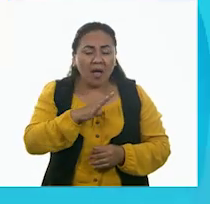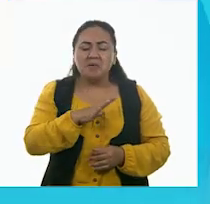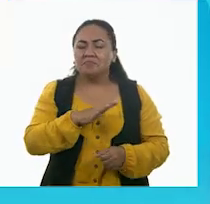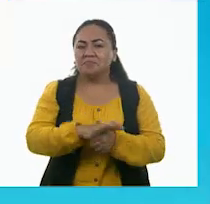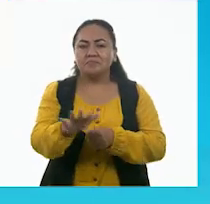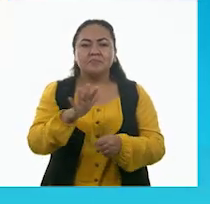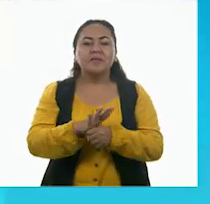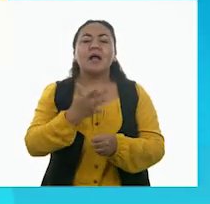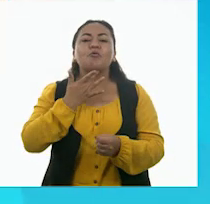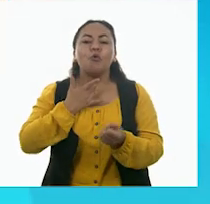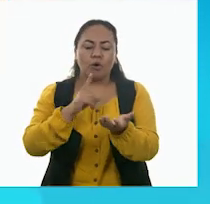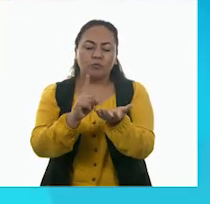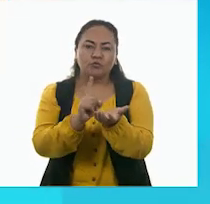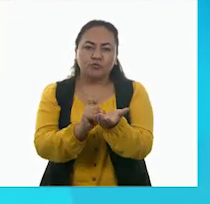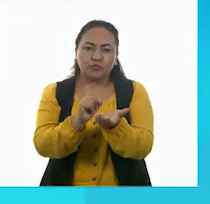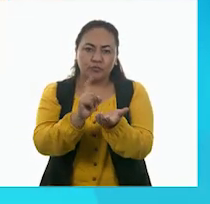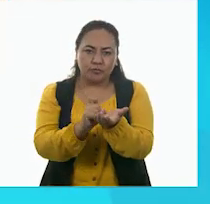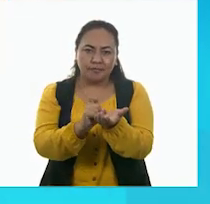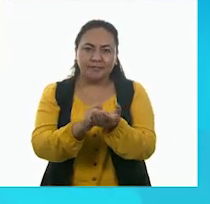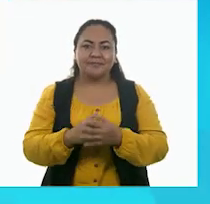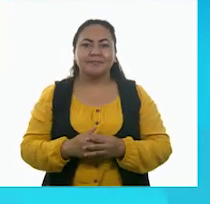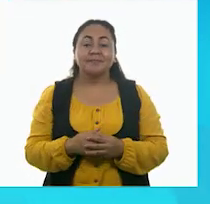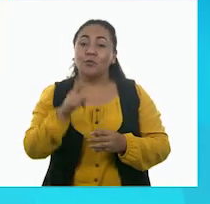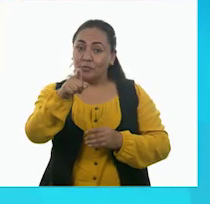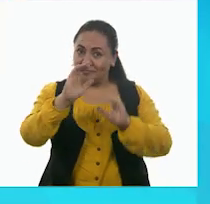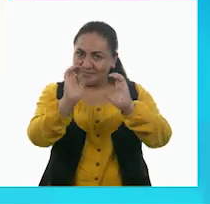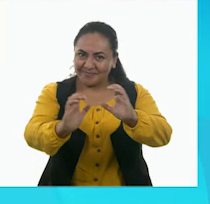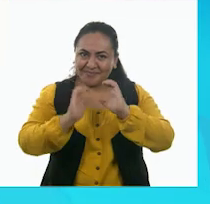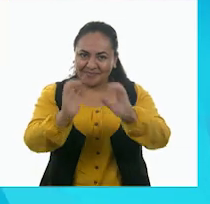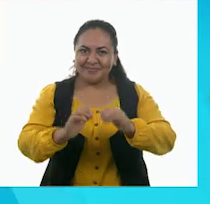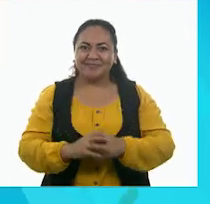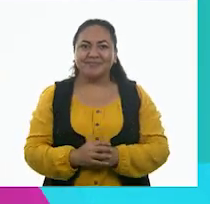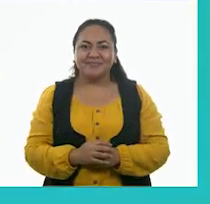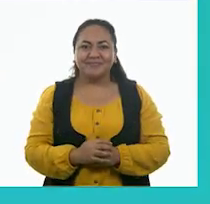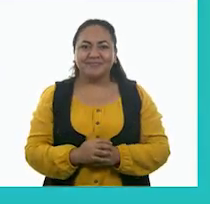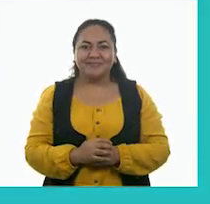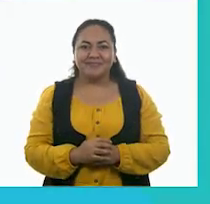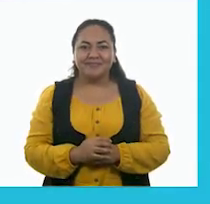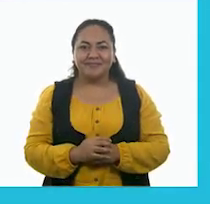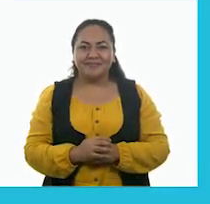usa desinfectantes a base de alcohol. ¡Cuídate!